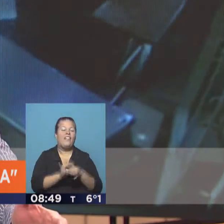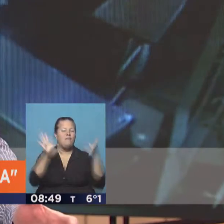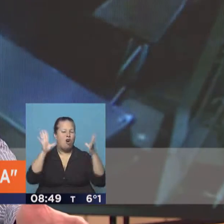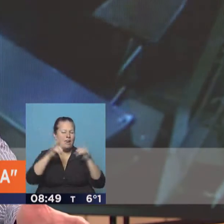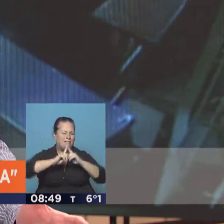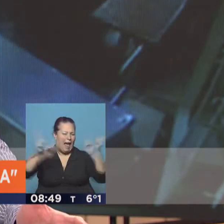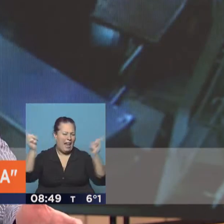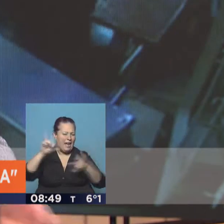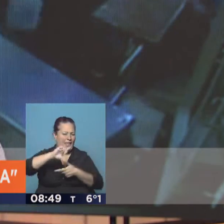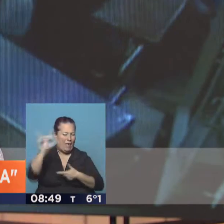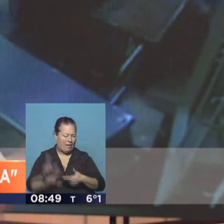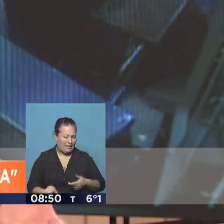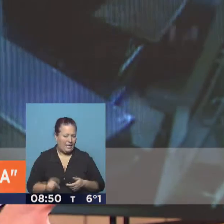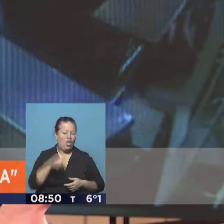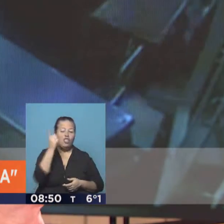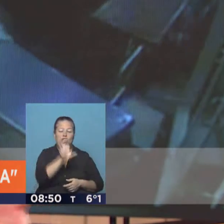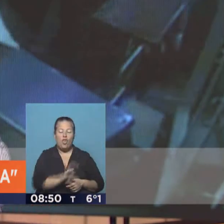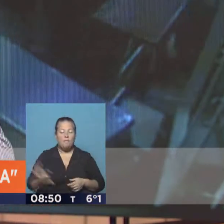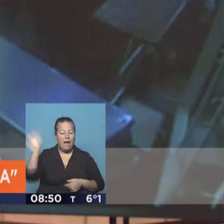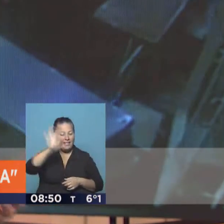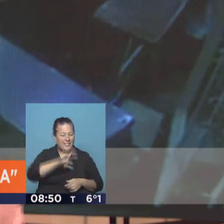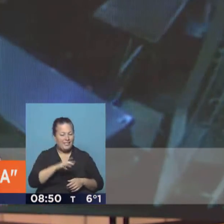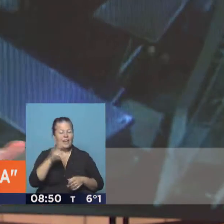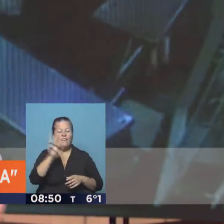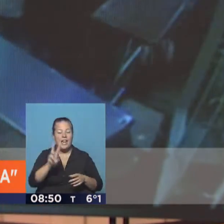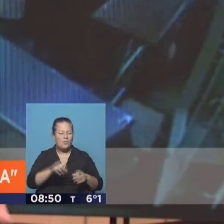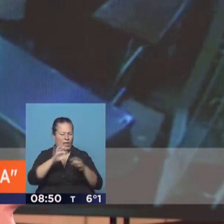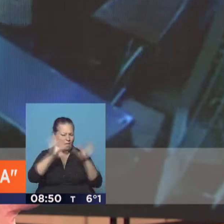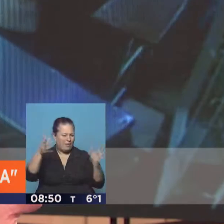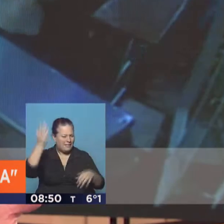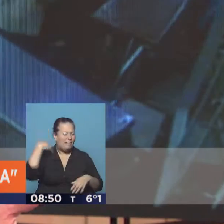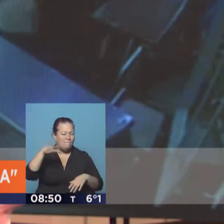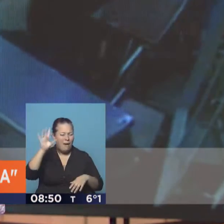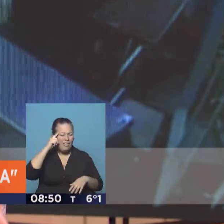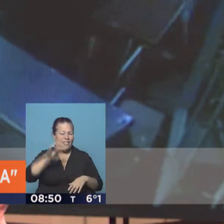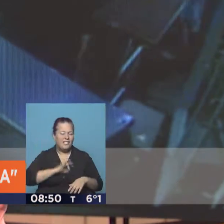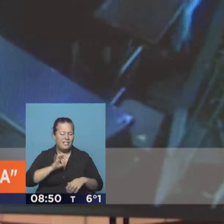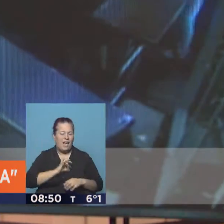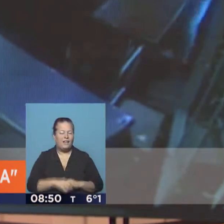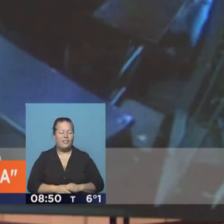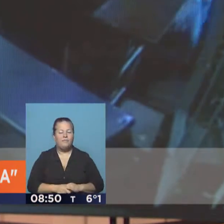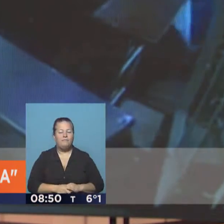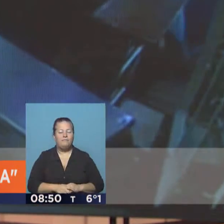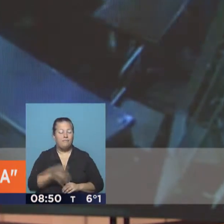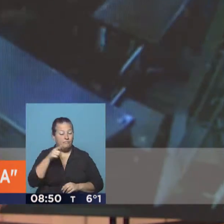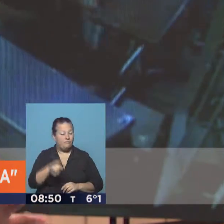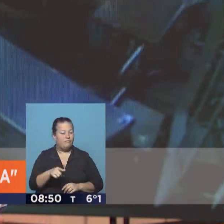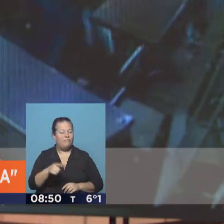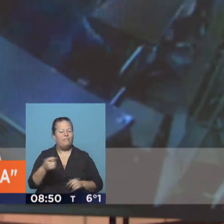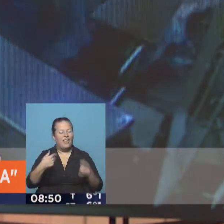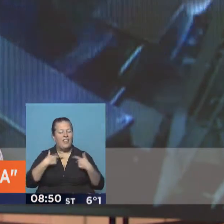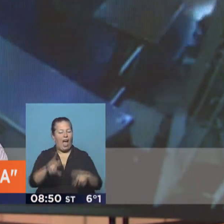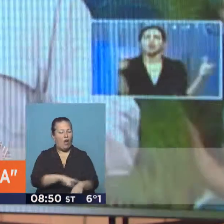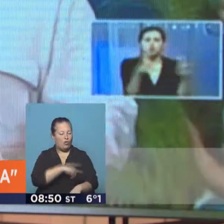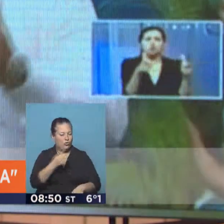más larga en América Latina. Mientras todos los países están en dictadura, ya Venezuela tenía una democracia con más de 10 años. Claro. Eso nos